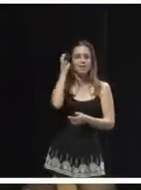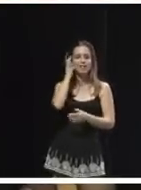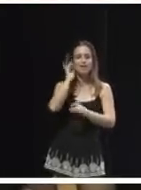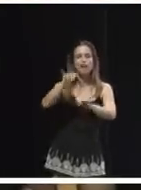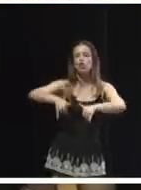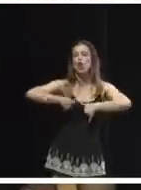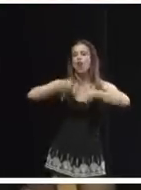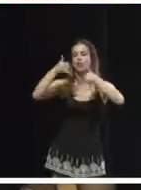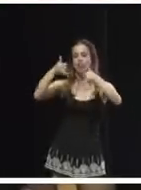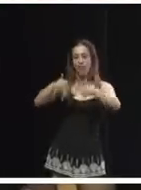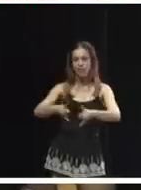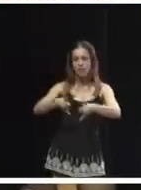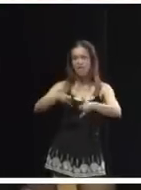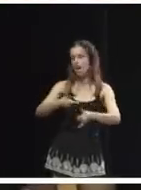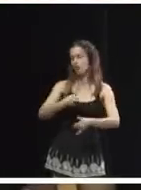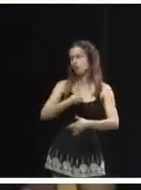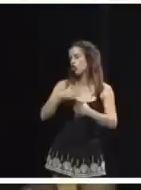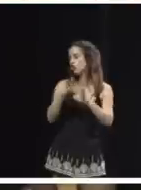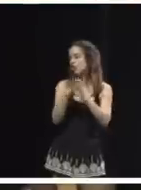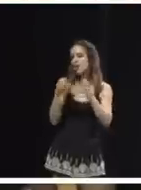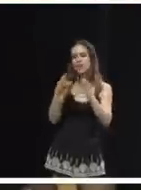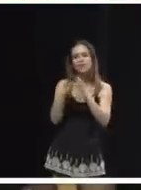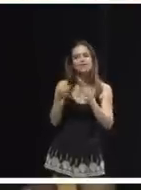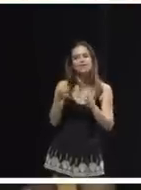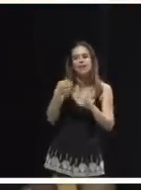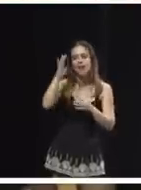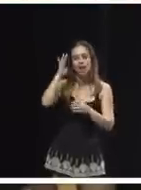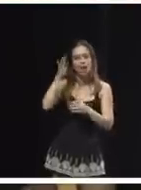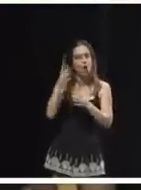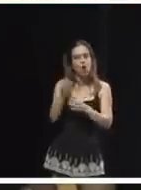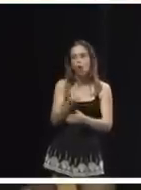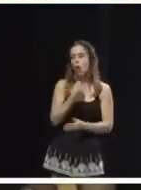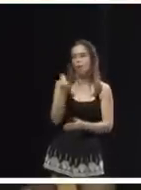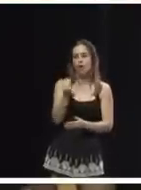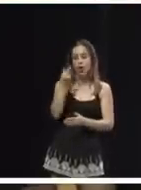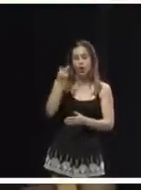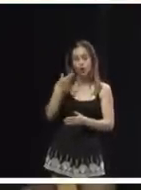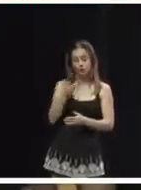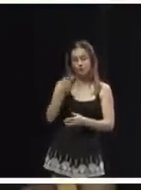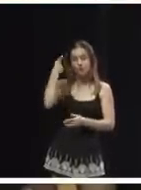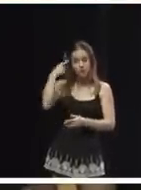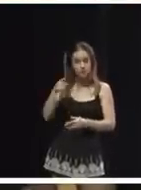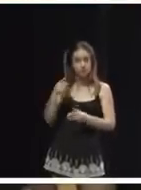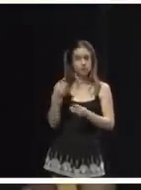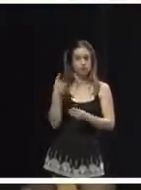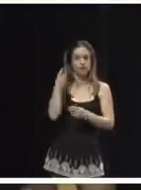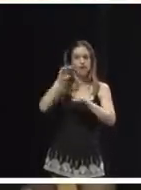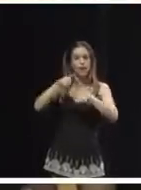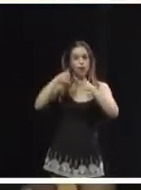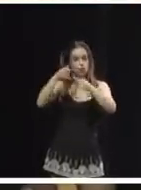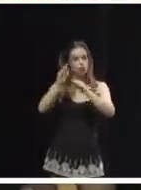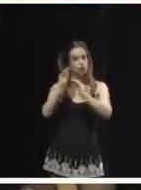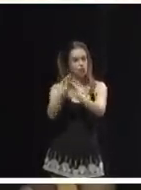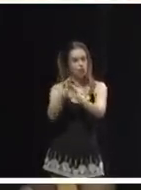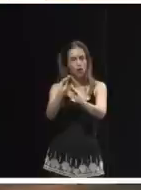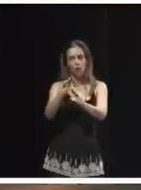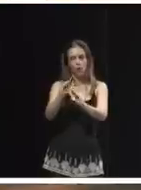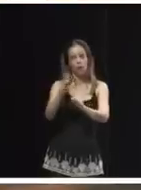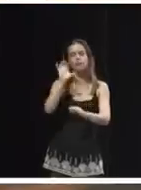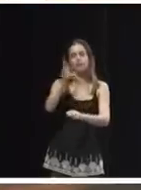Yolanda, te deseo lo mejor. Sé que contigo este país va a ir a mejor. Gracias a todos y a todas.